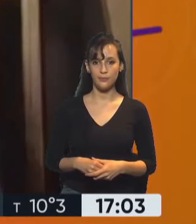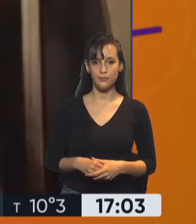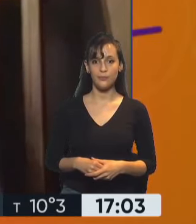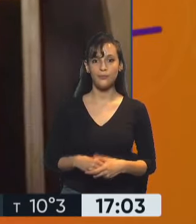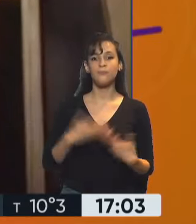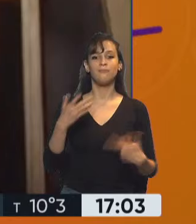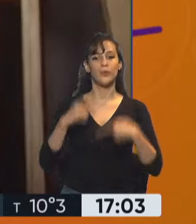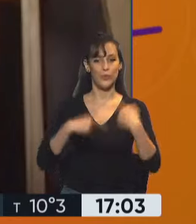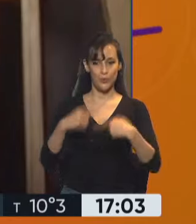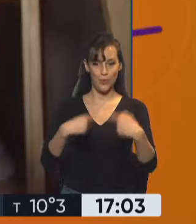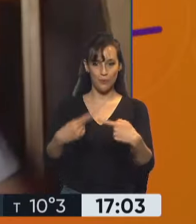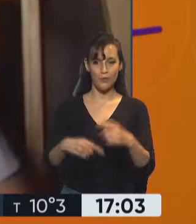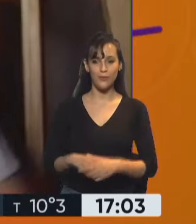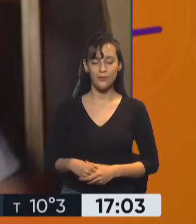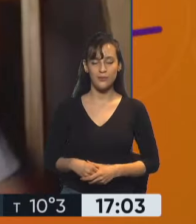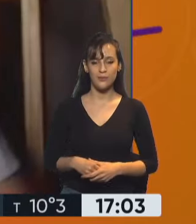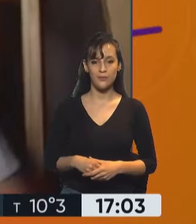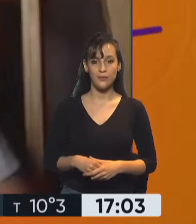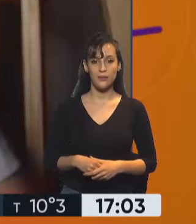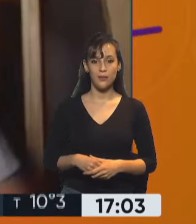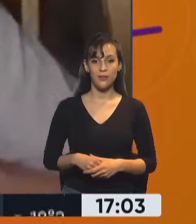Acá estamos de regreso.